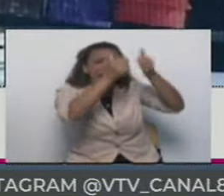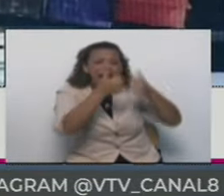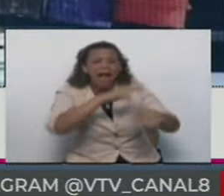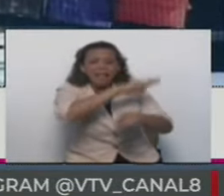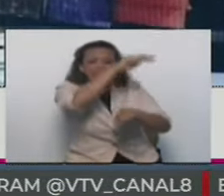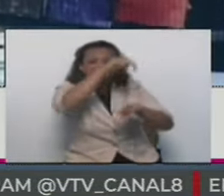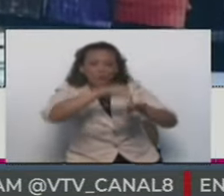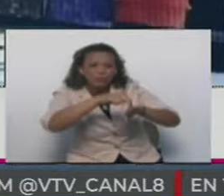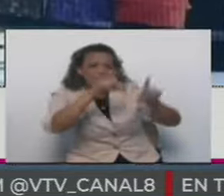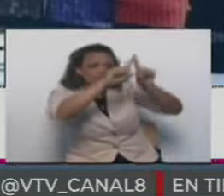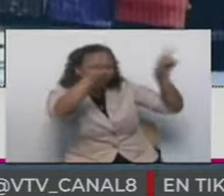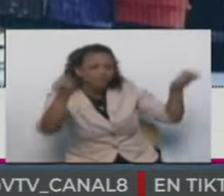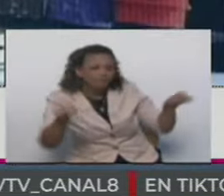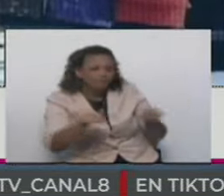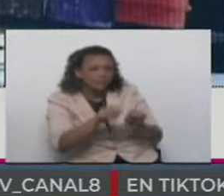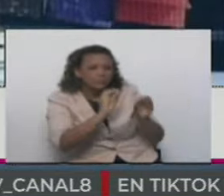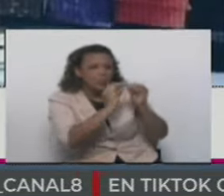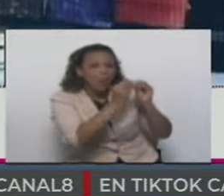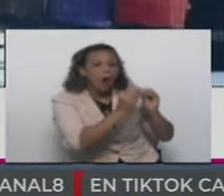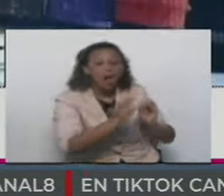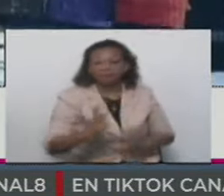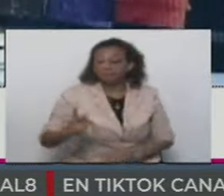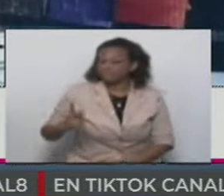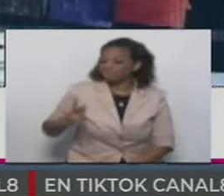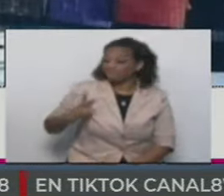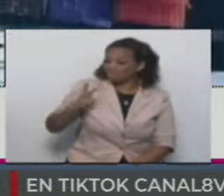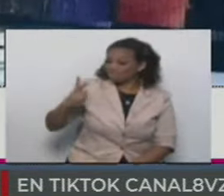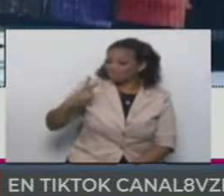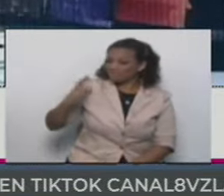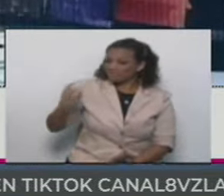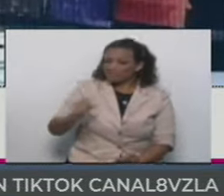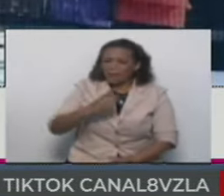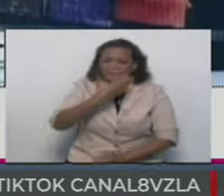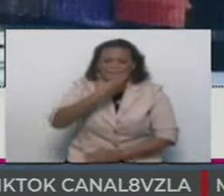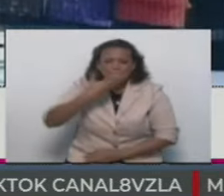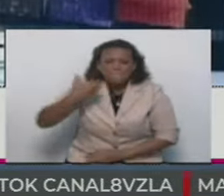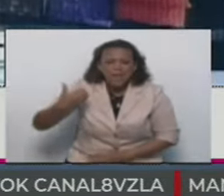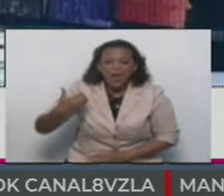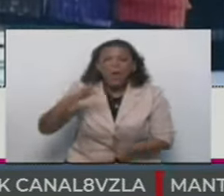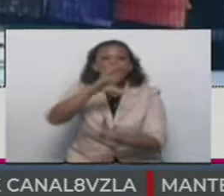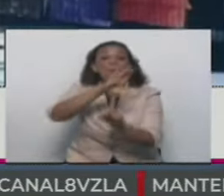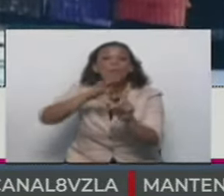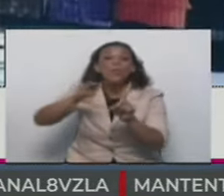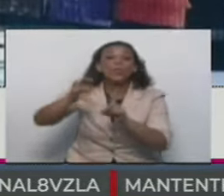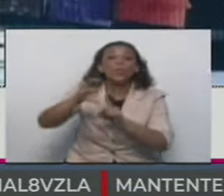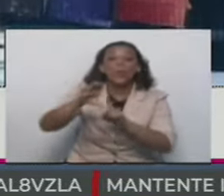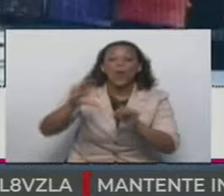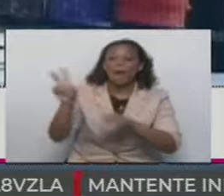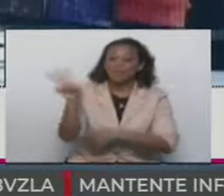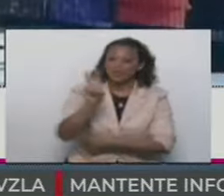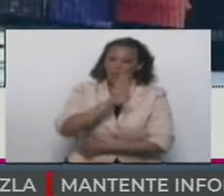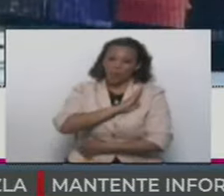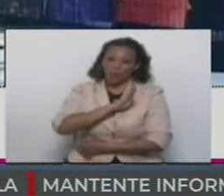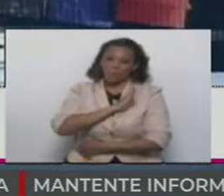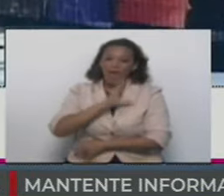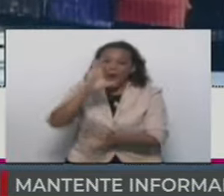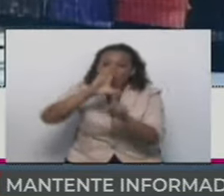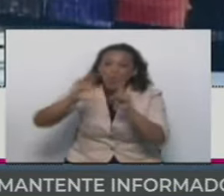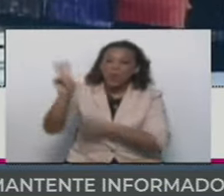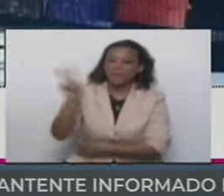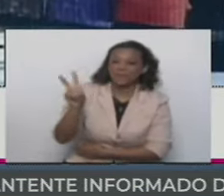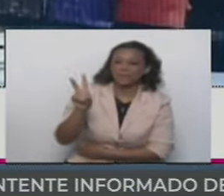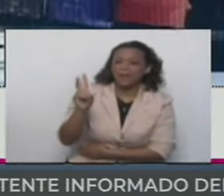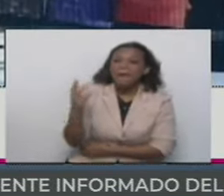Nacional se vistió de lo mejor de la cultura venezolana y de más